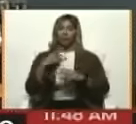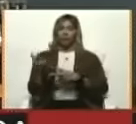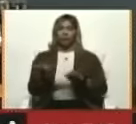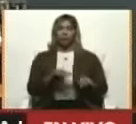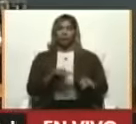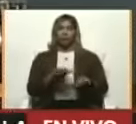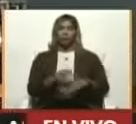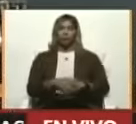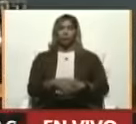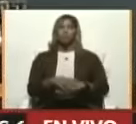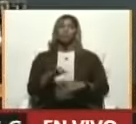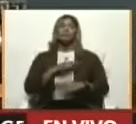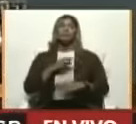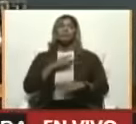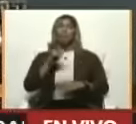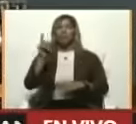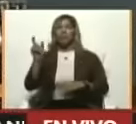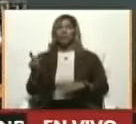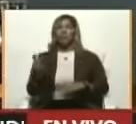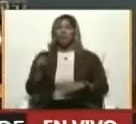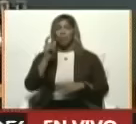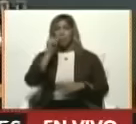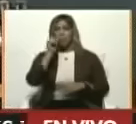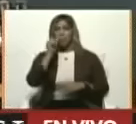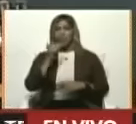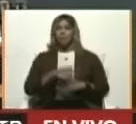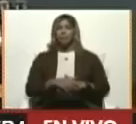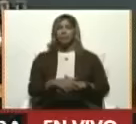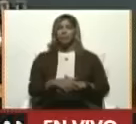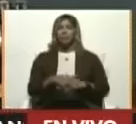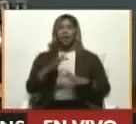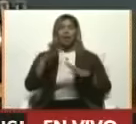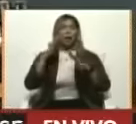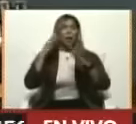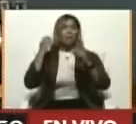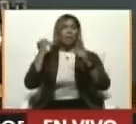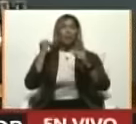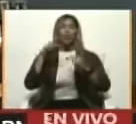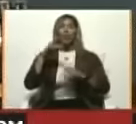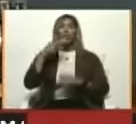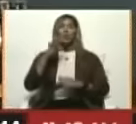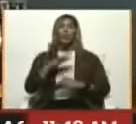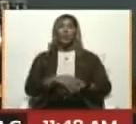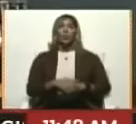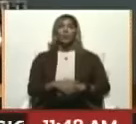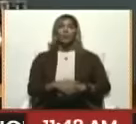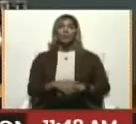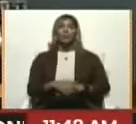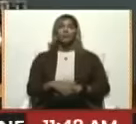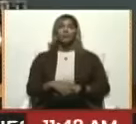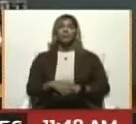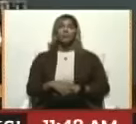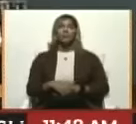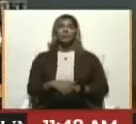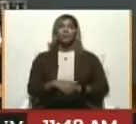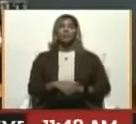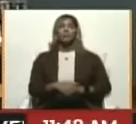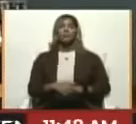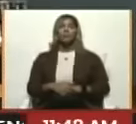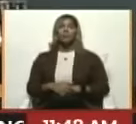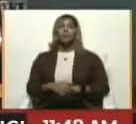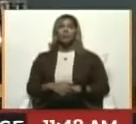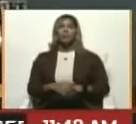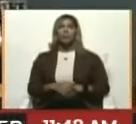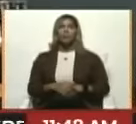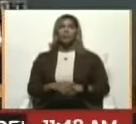al excelentísimo señor Dagoberto Rodríguez Barrera, embajador de la República de Cuba ante la República Bolivariana de